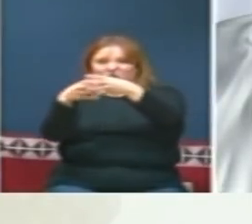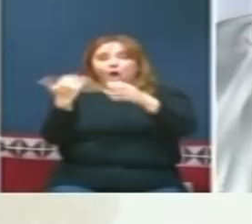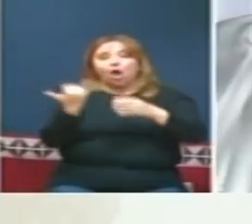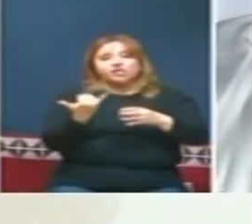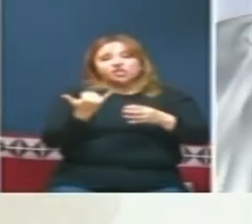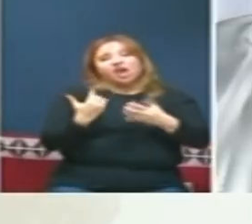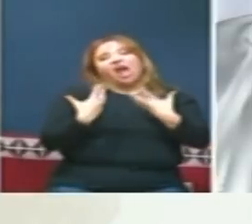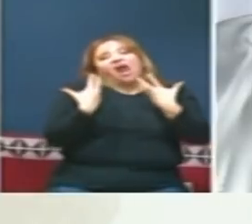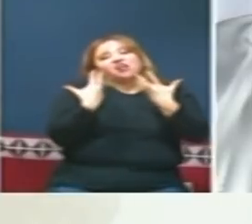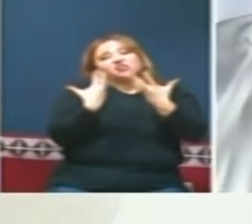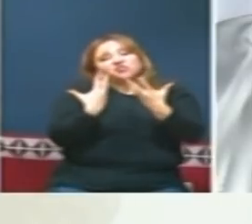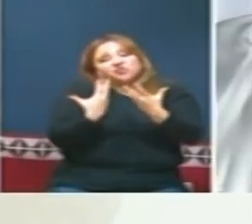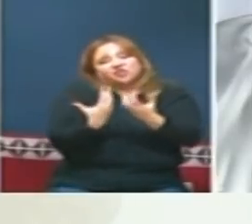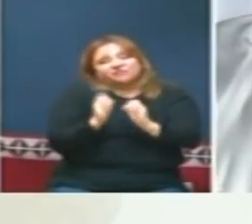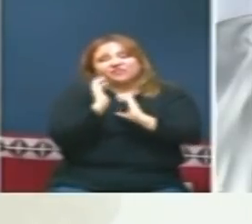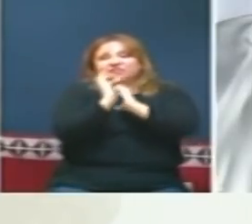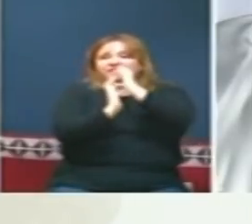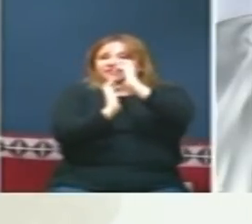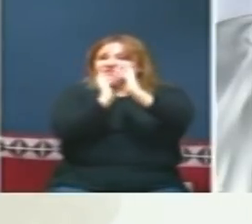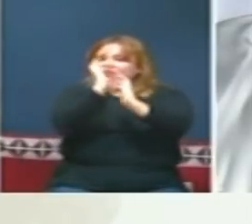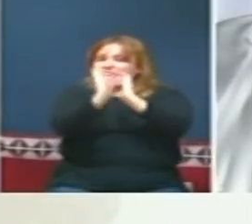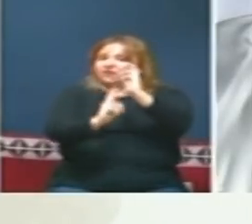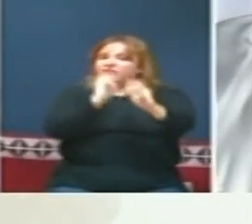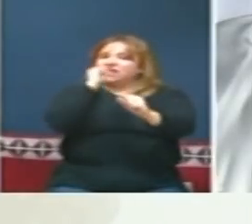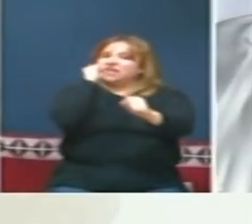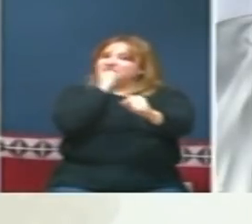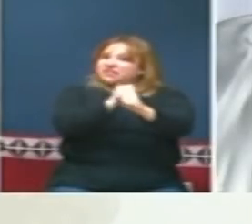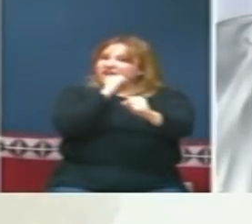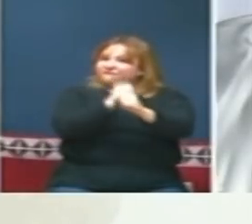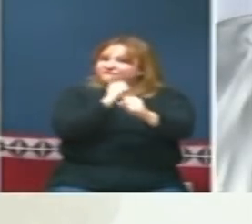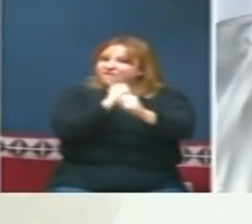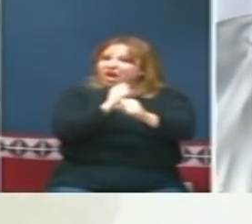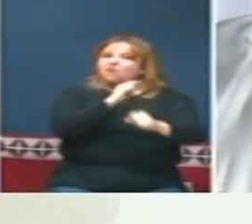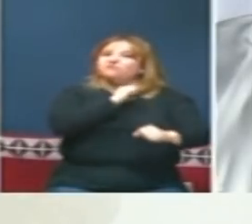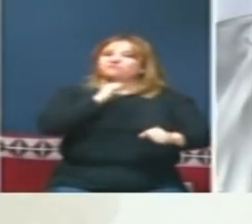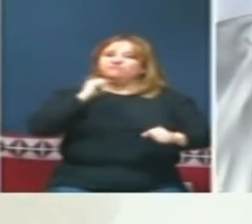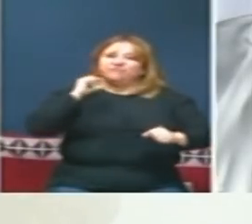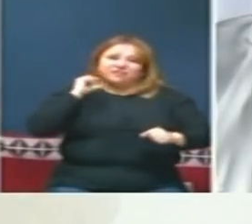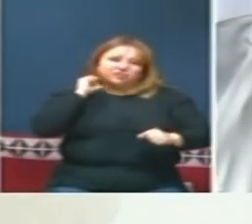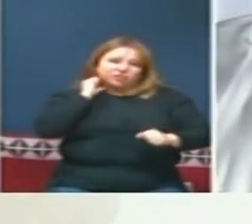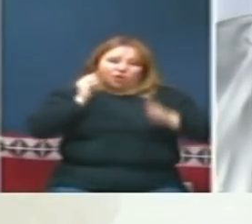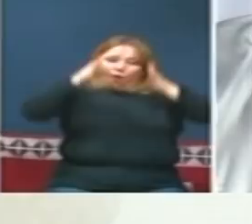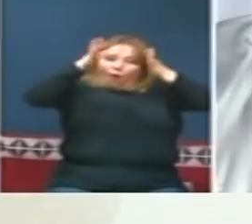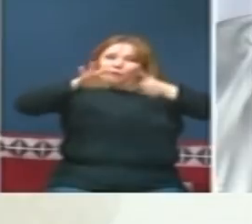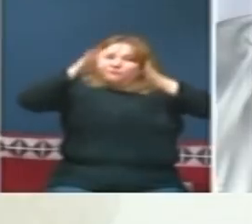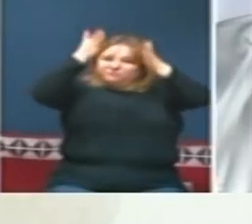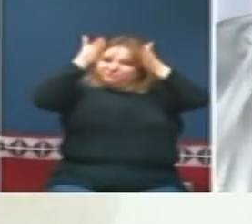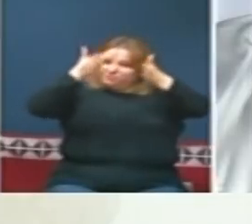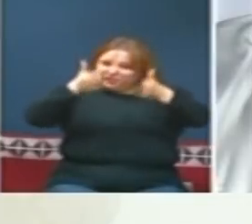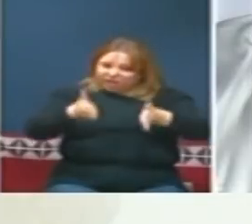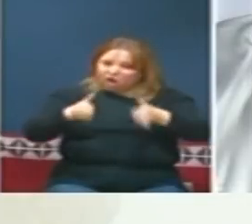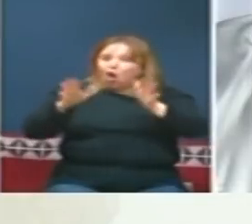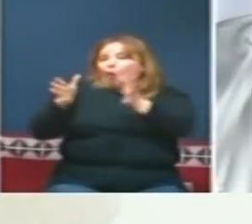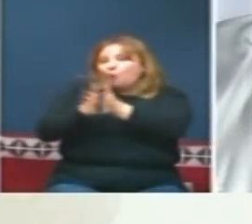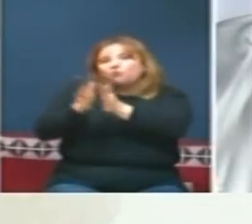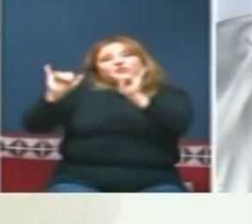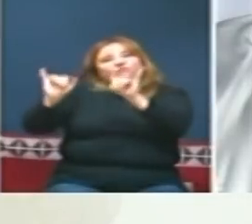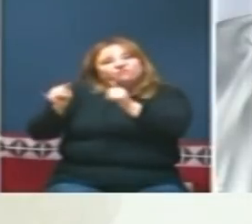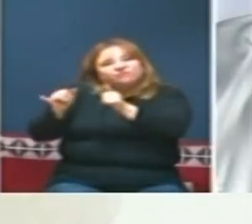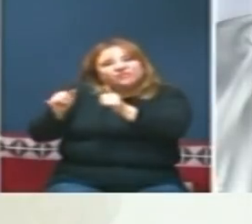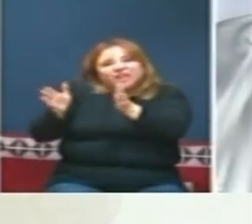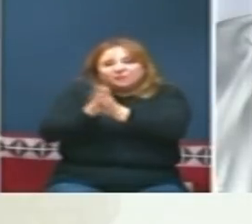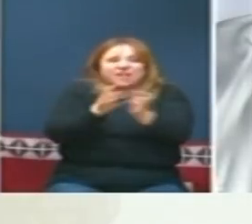la ocasión de desarrollar una intensa acción pastoral, especialmente con los jóvenes y con los